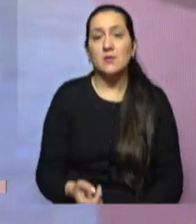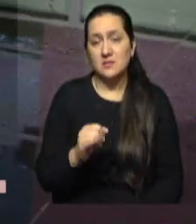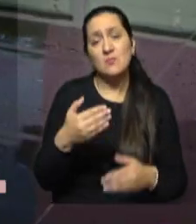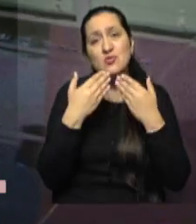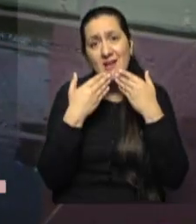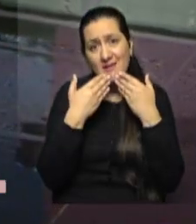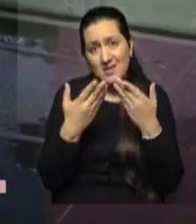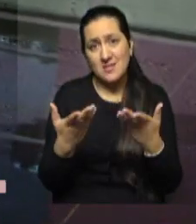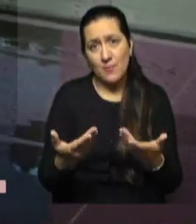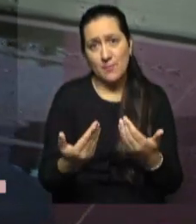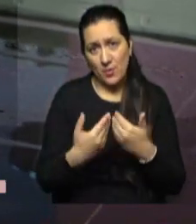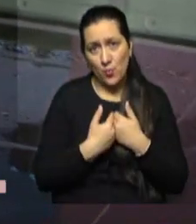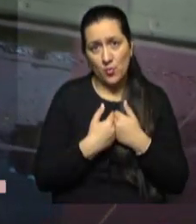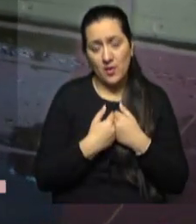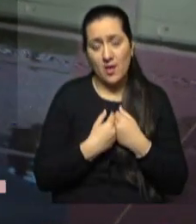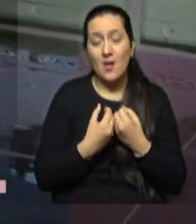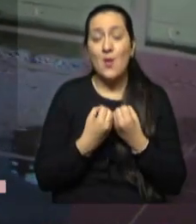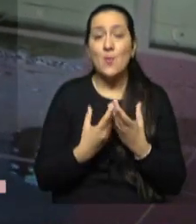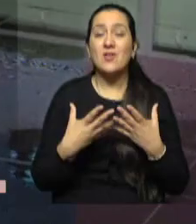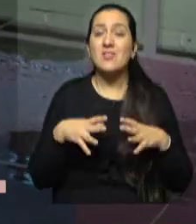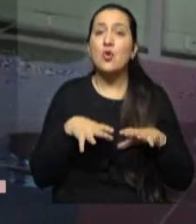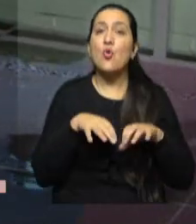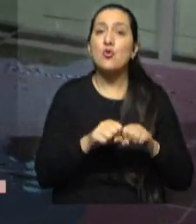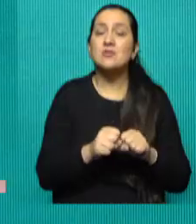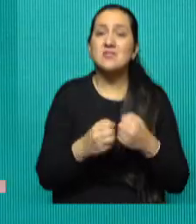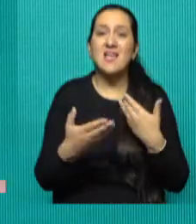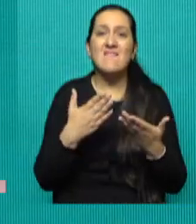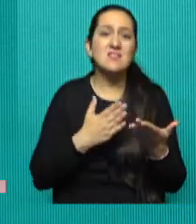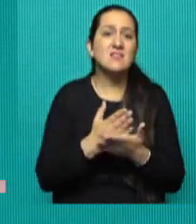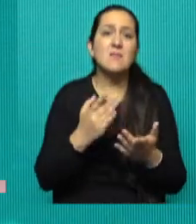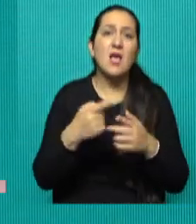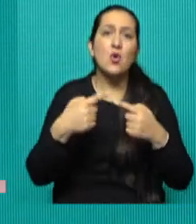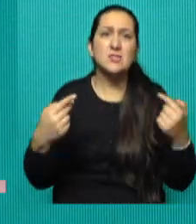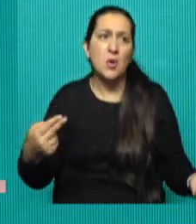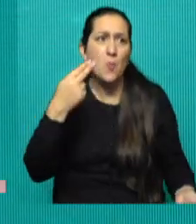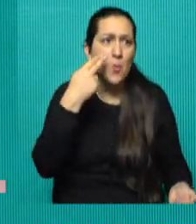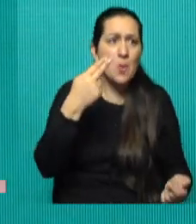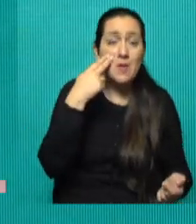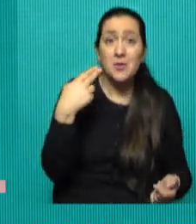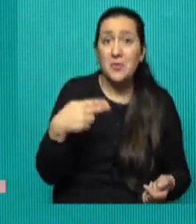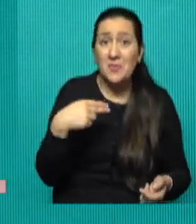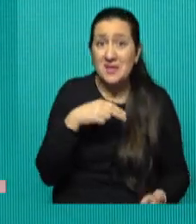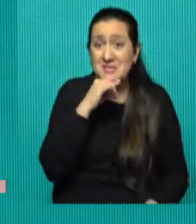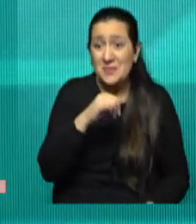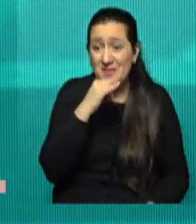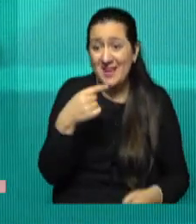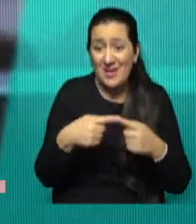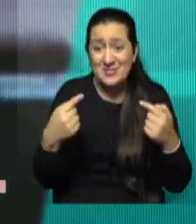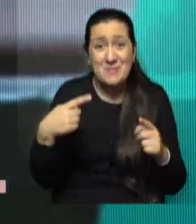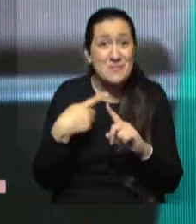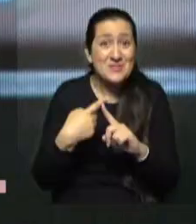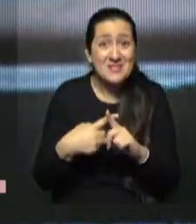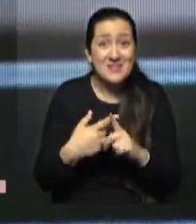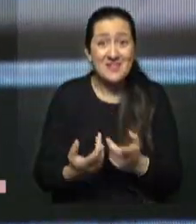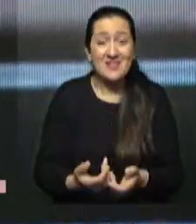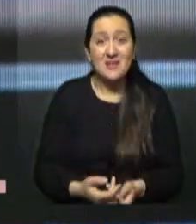agradezco la pregunta porque de colonización se habla siempre las cosas este problemáticas y nunca de las cosas buenas Yo siempre digo